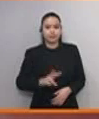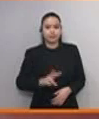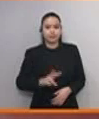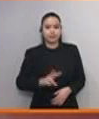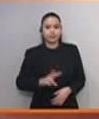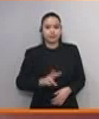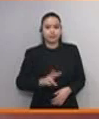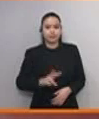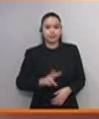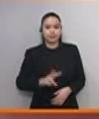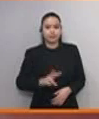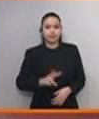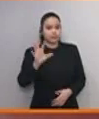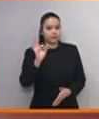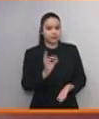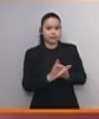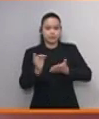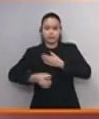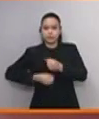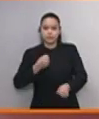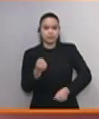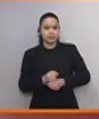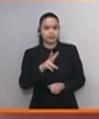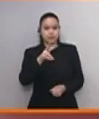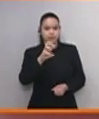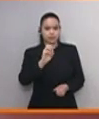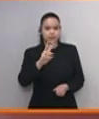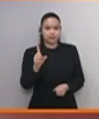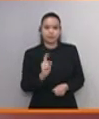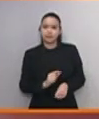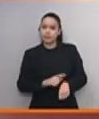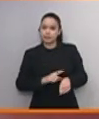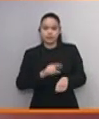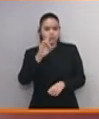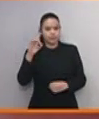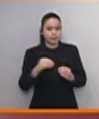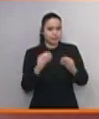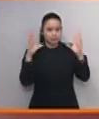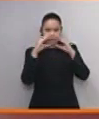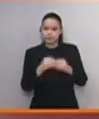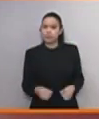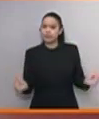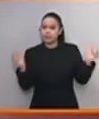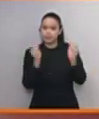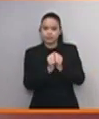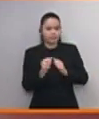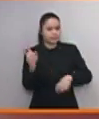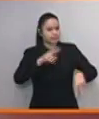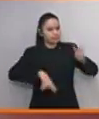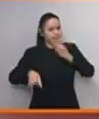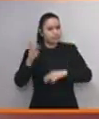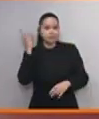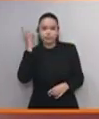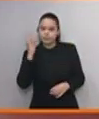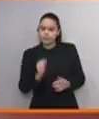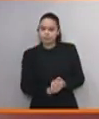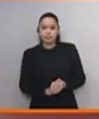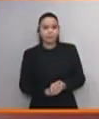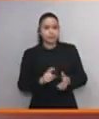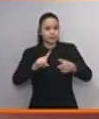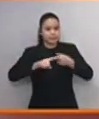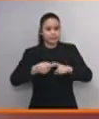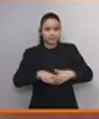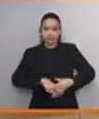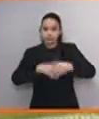Saludarlos hoy viernes 19 de febrero del 2021. Ya son las 8 en punto de la noche y me encuentro con la grata compañía de la auditora. Amigos,